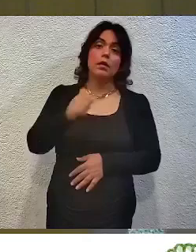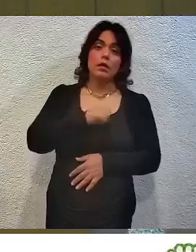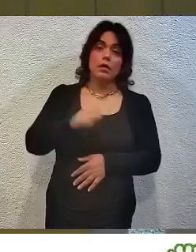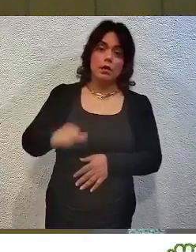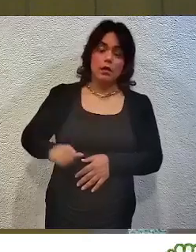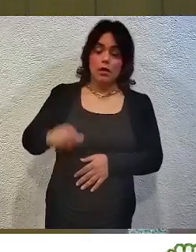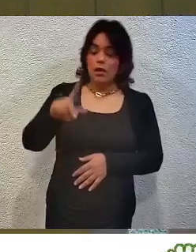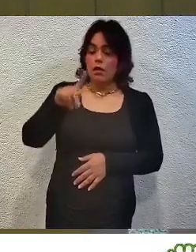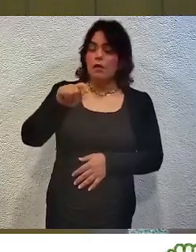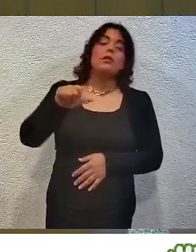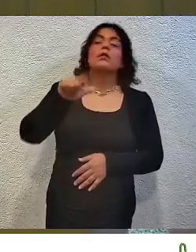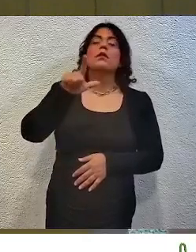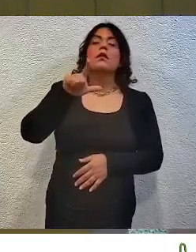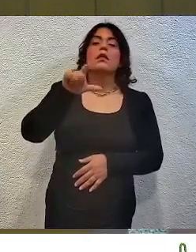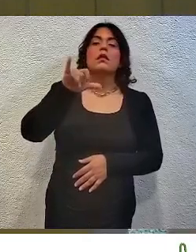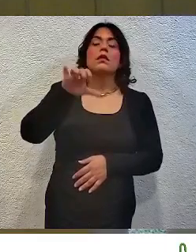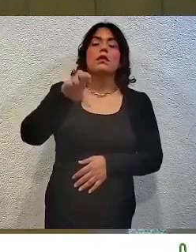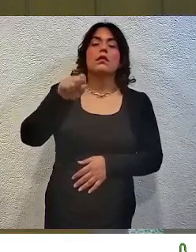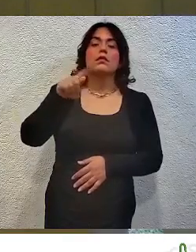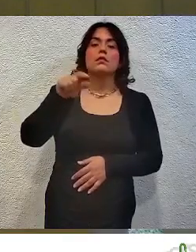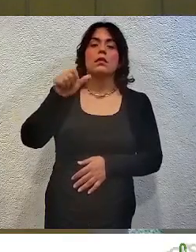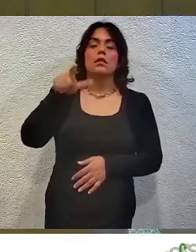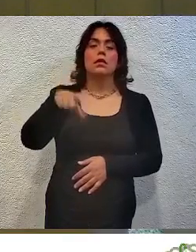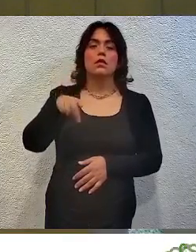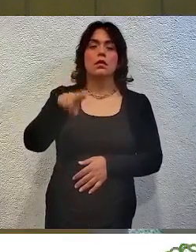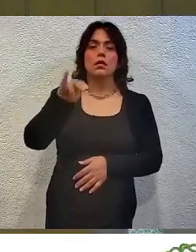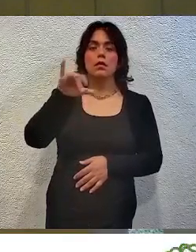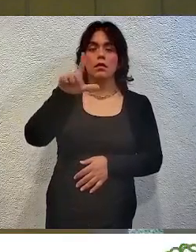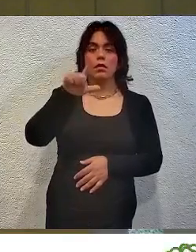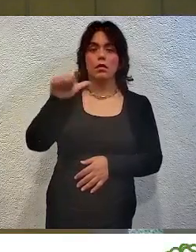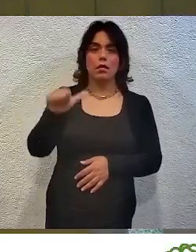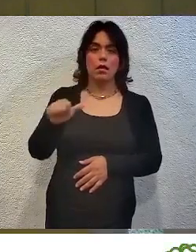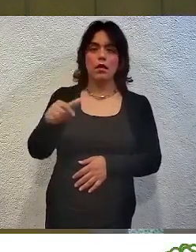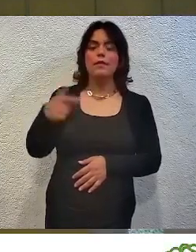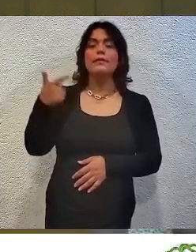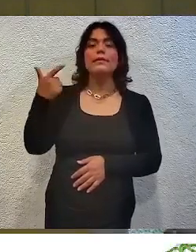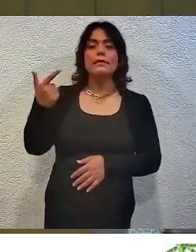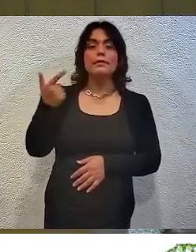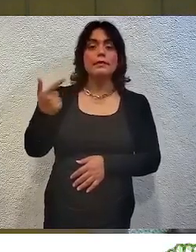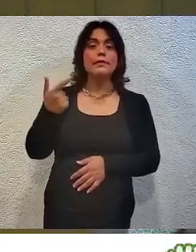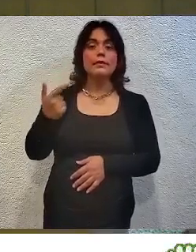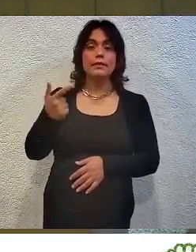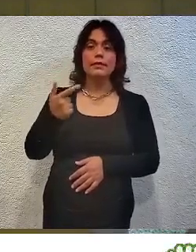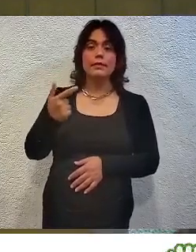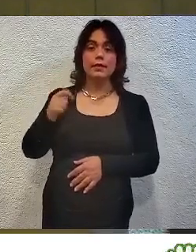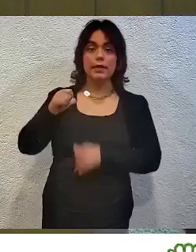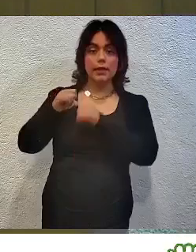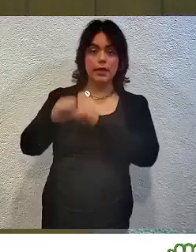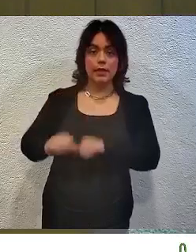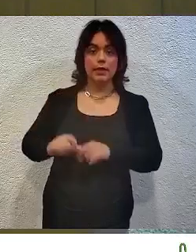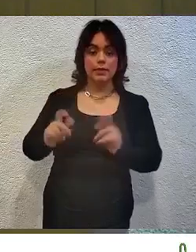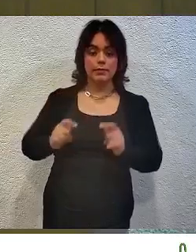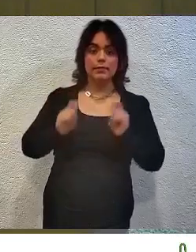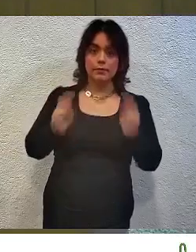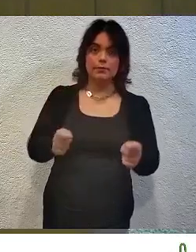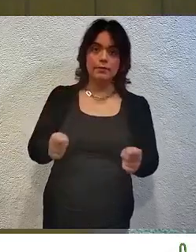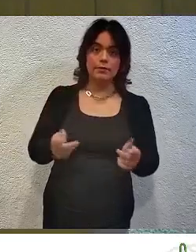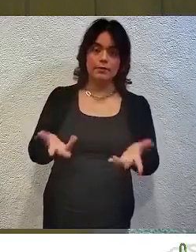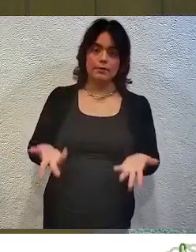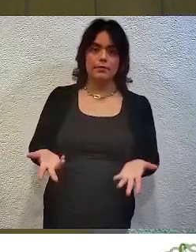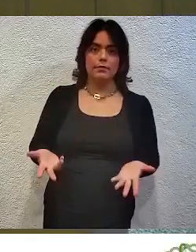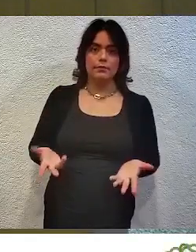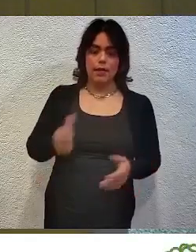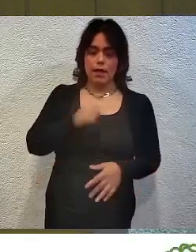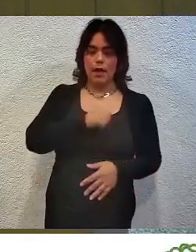de Tlalixtaquilla funciona con más de un mes con 7 regidurías. Y es hasta que el